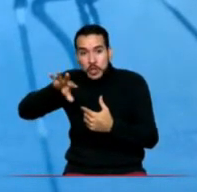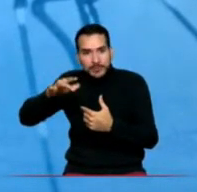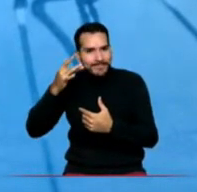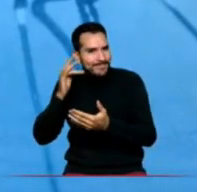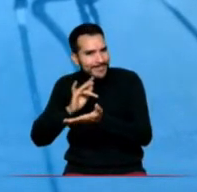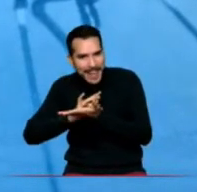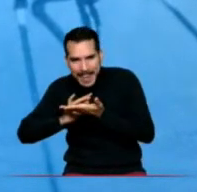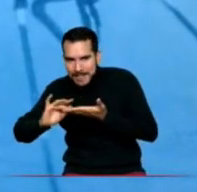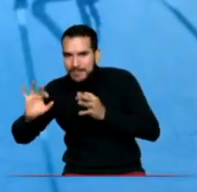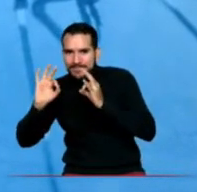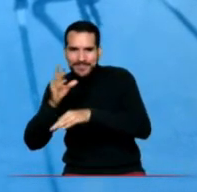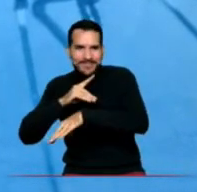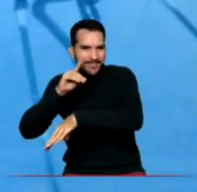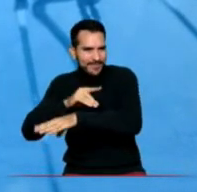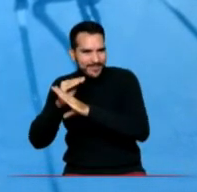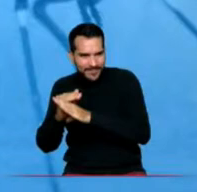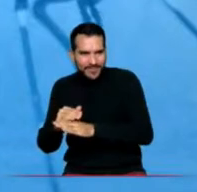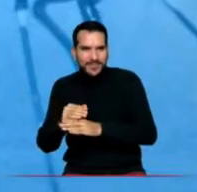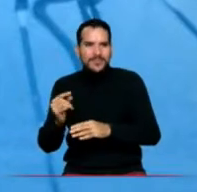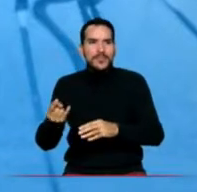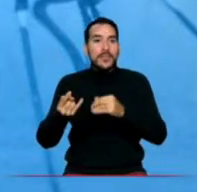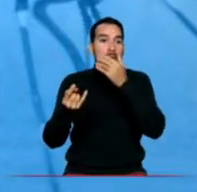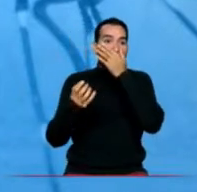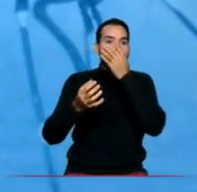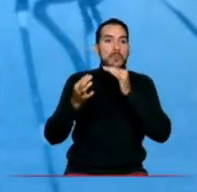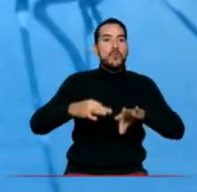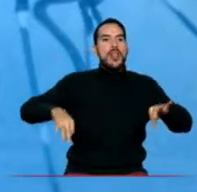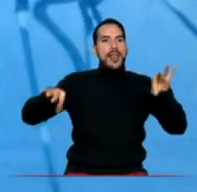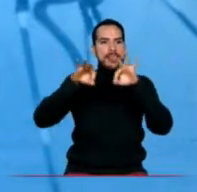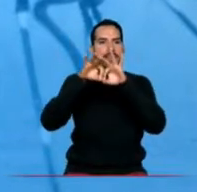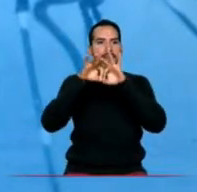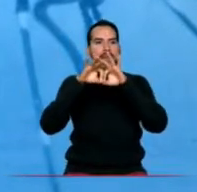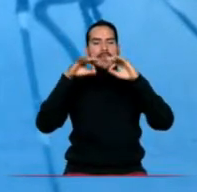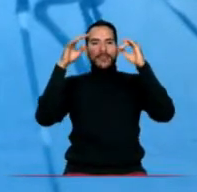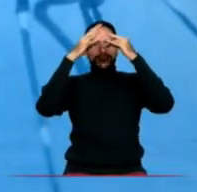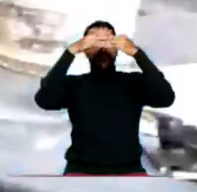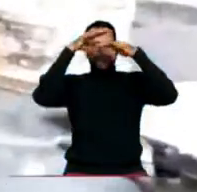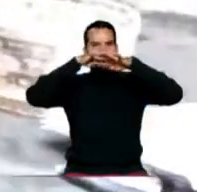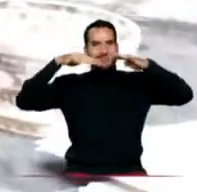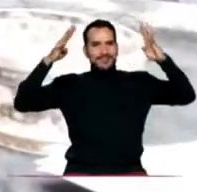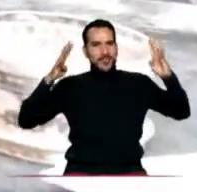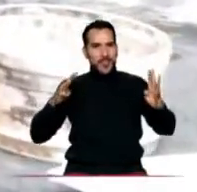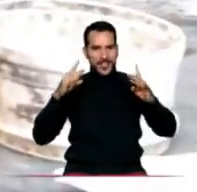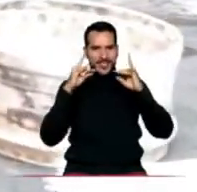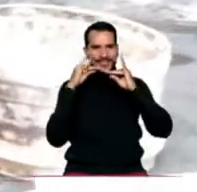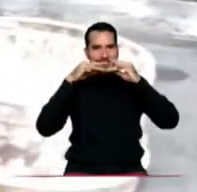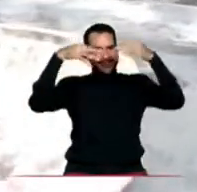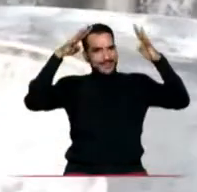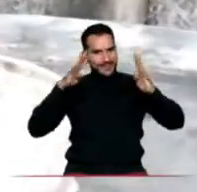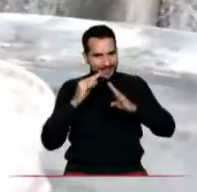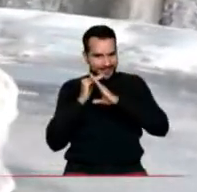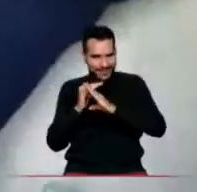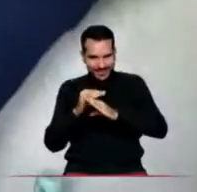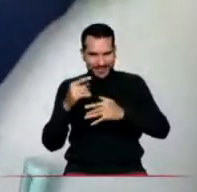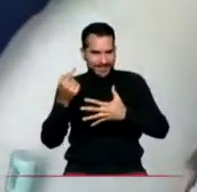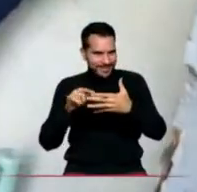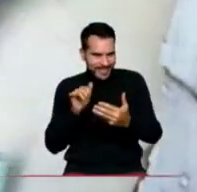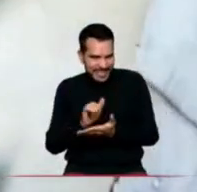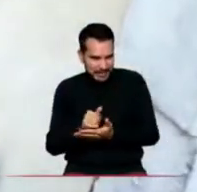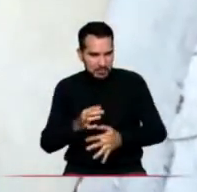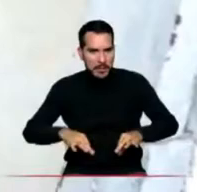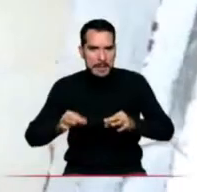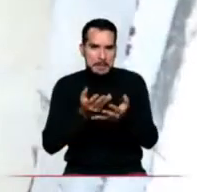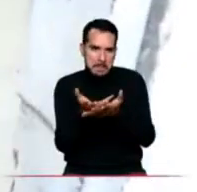agua. Usar toldillos, limpieza constante en rincones y sitios con cajas y ropa. El trabajo entre las autoridades y los ciudadanos puede